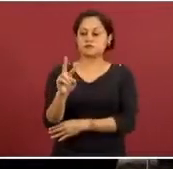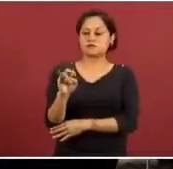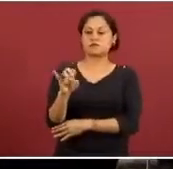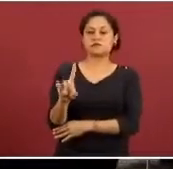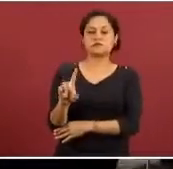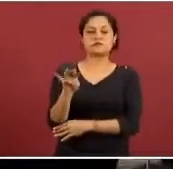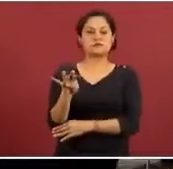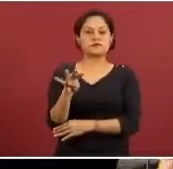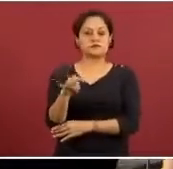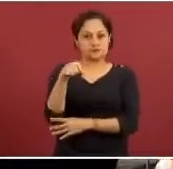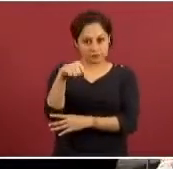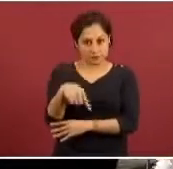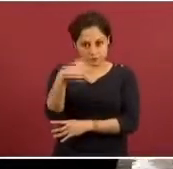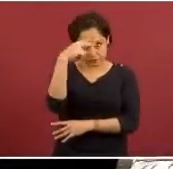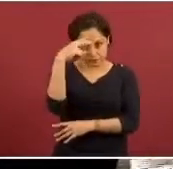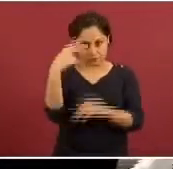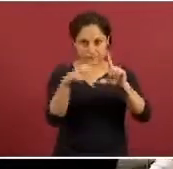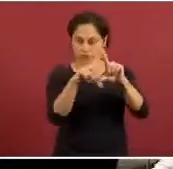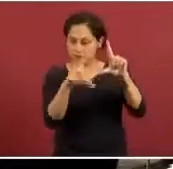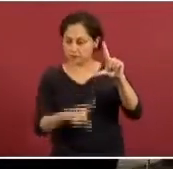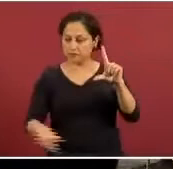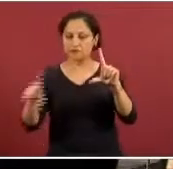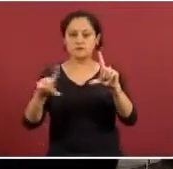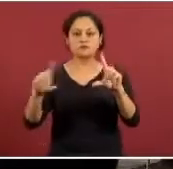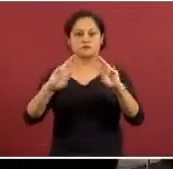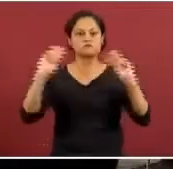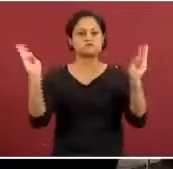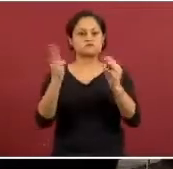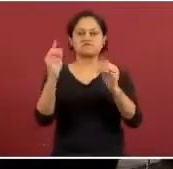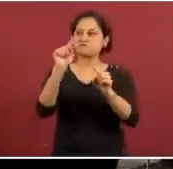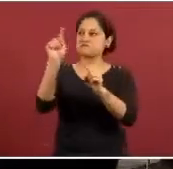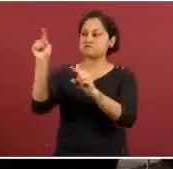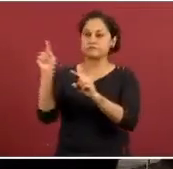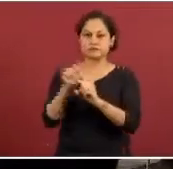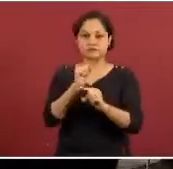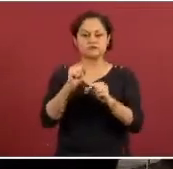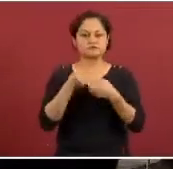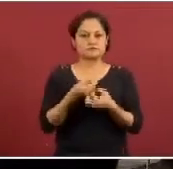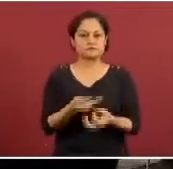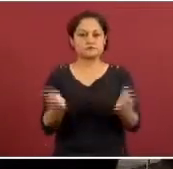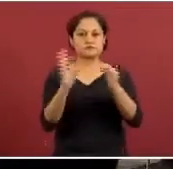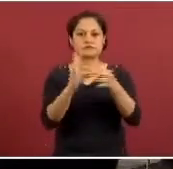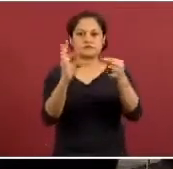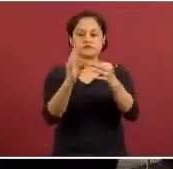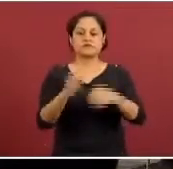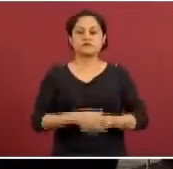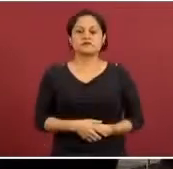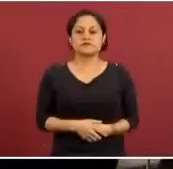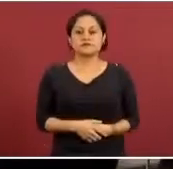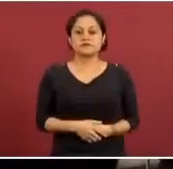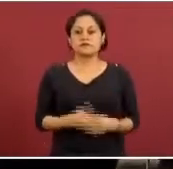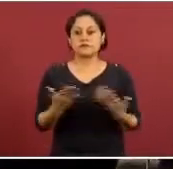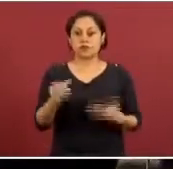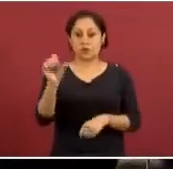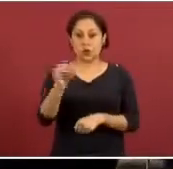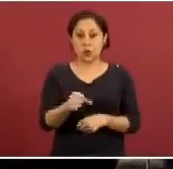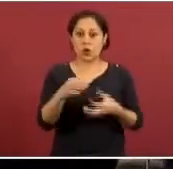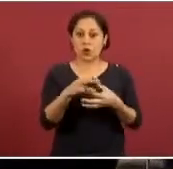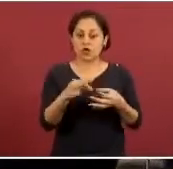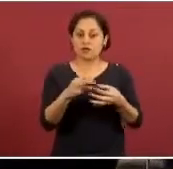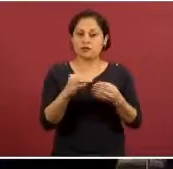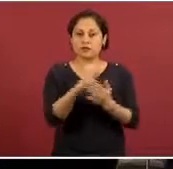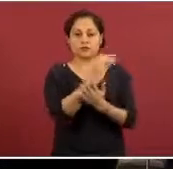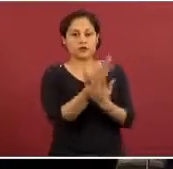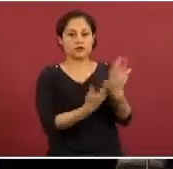en México y en el mundo. Hoy queremos compartir con ustedes, como es costumbre, el informe técnico